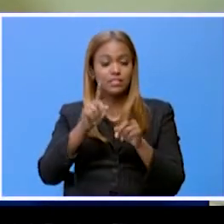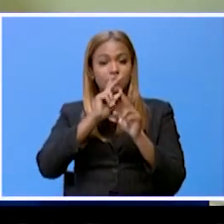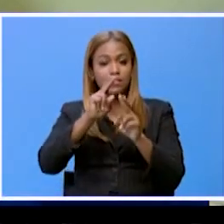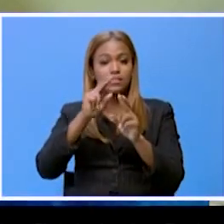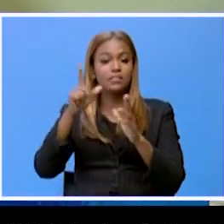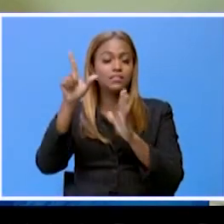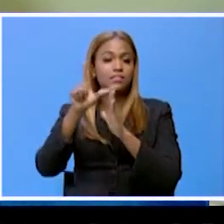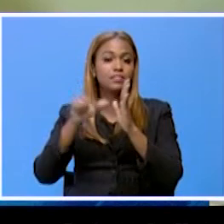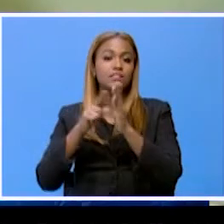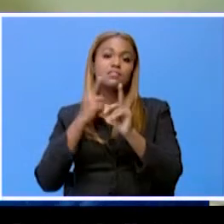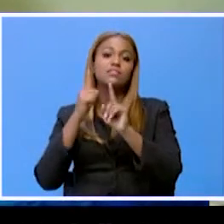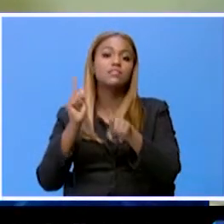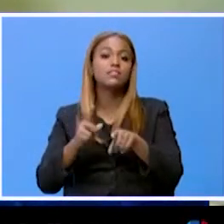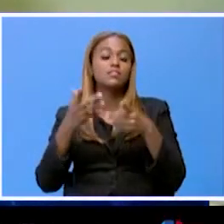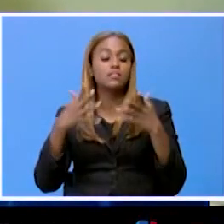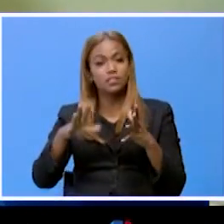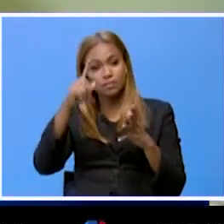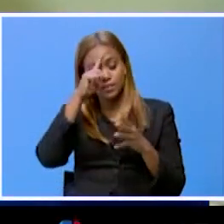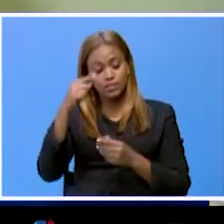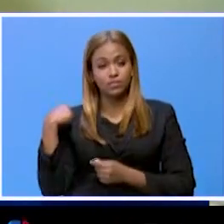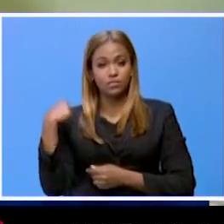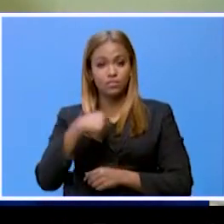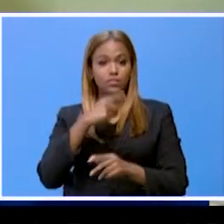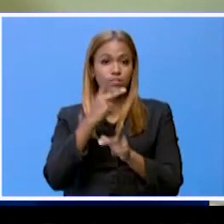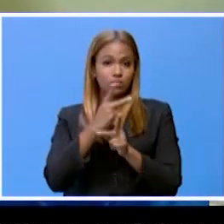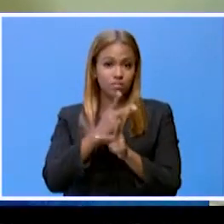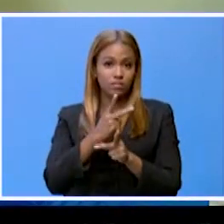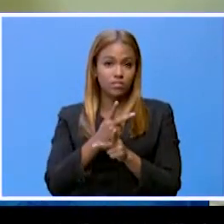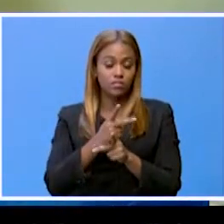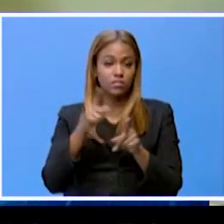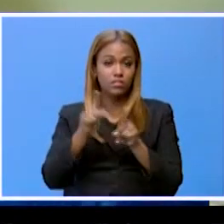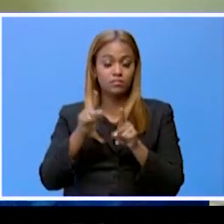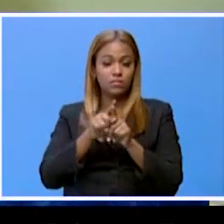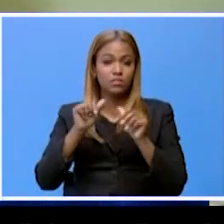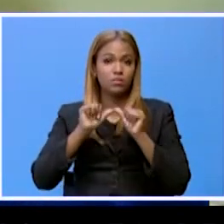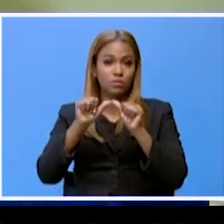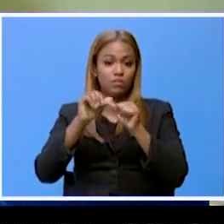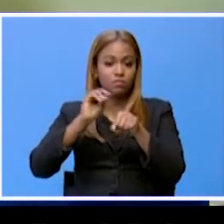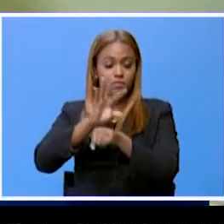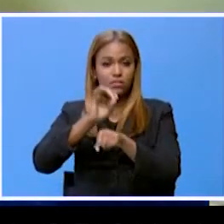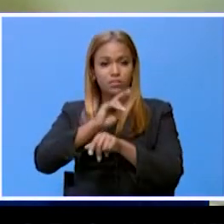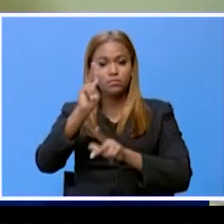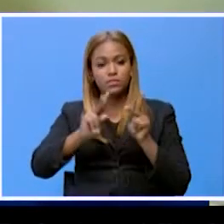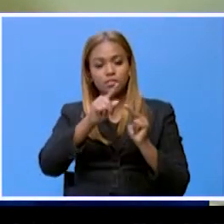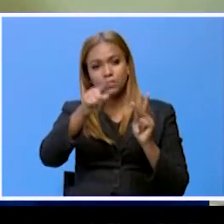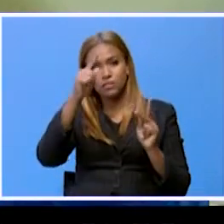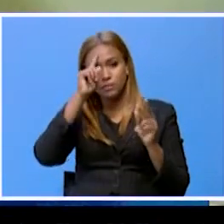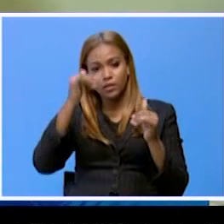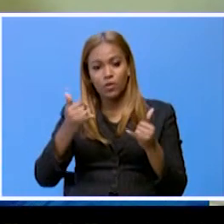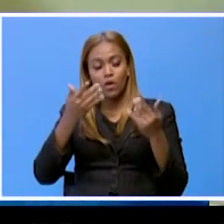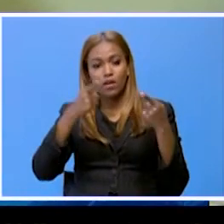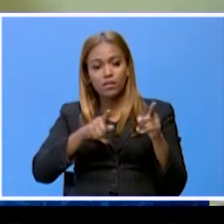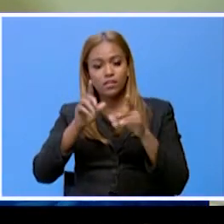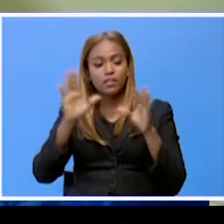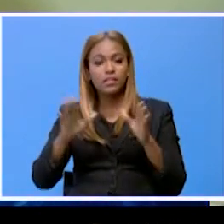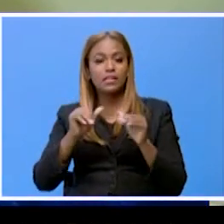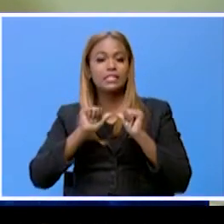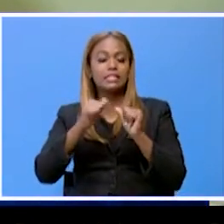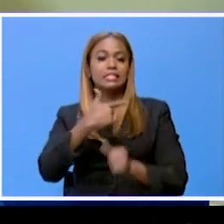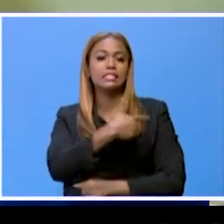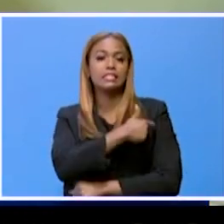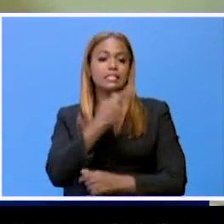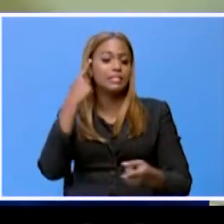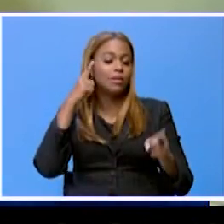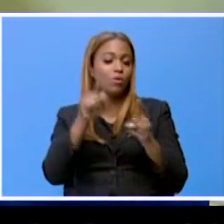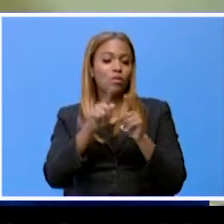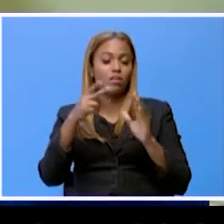medidas dispuestas oficialmente para nuestro cuidado y continuar orientando a las personas sobre la pertinencia de seguir vacunándose de